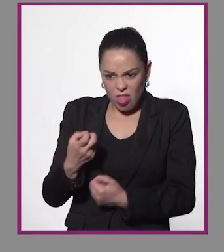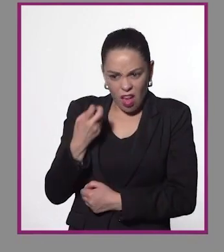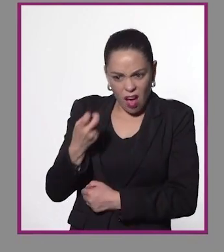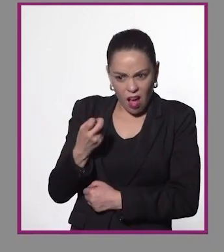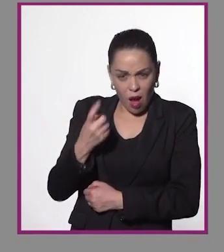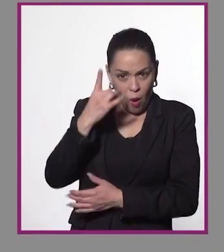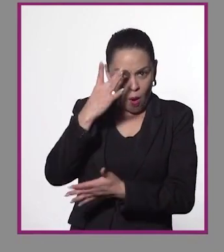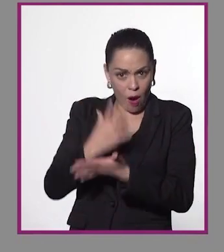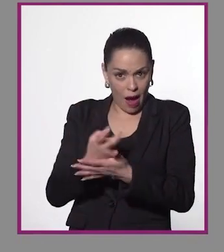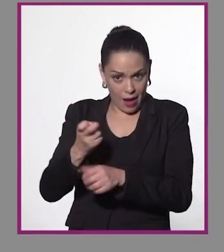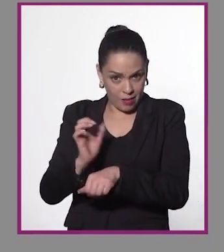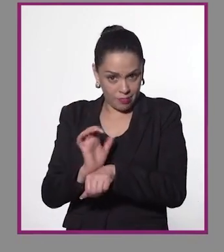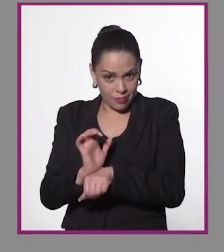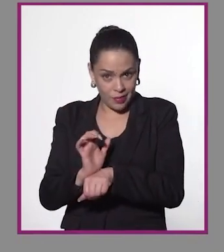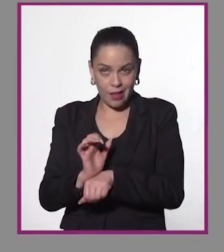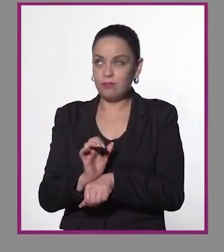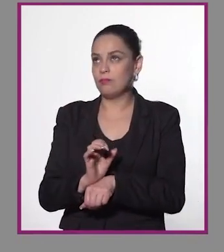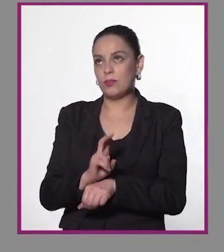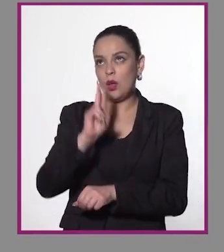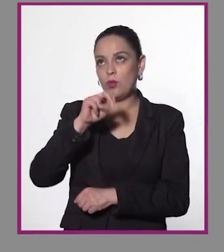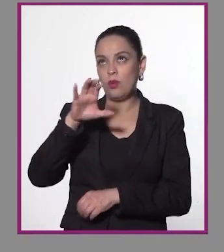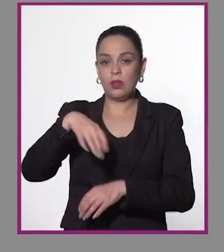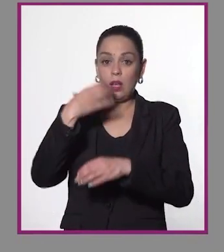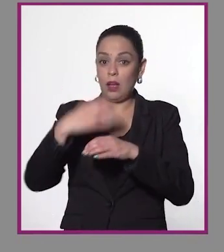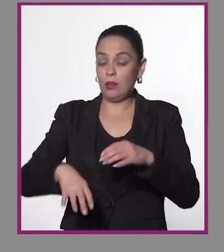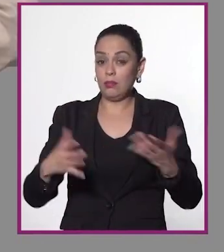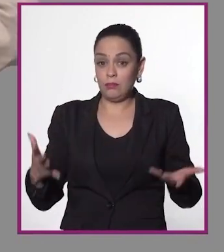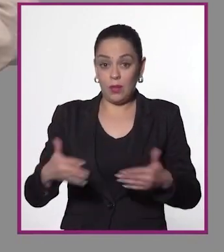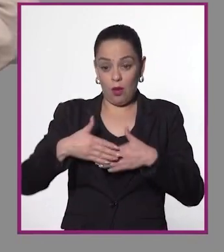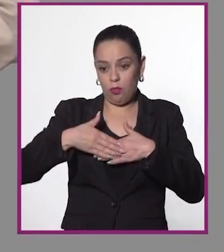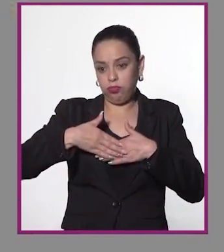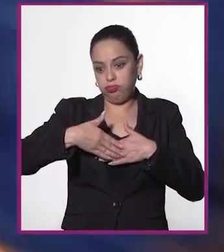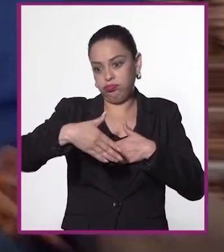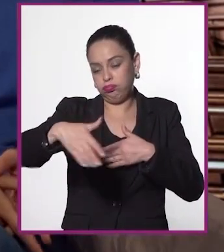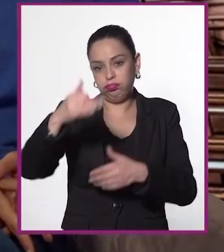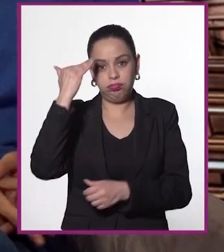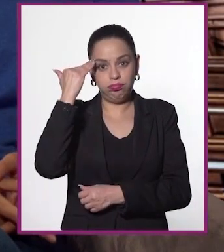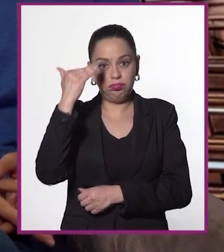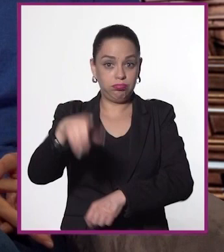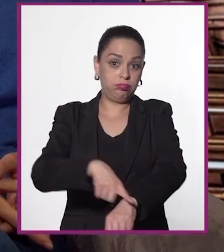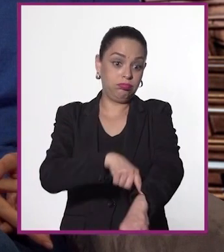esta película, no acabaríamos en bastante tiempo.